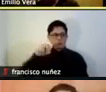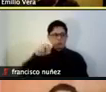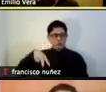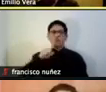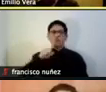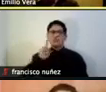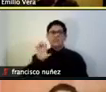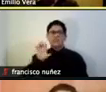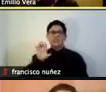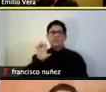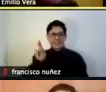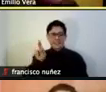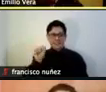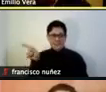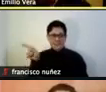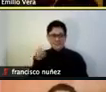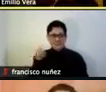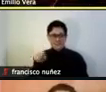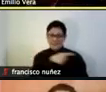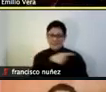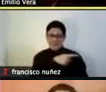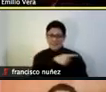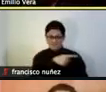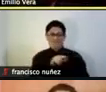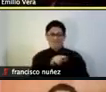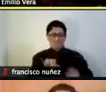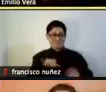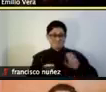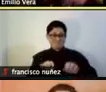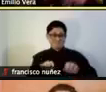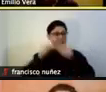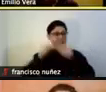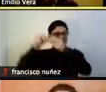utiliza el cable sino que utilizan estos geófonos